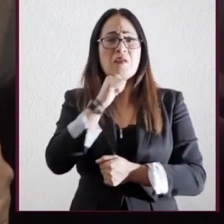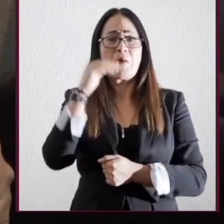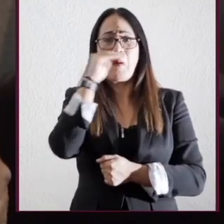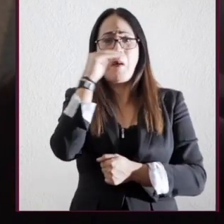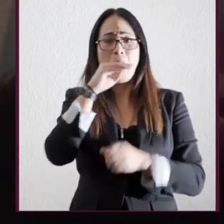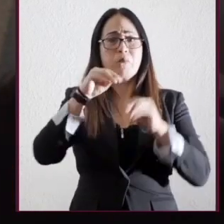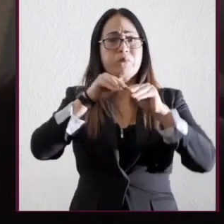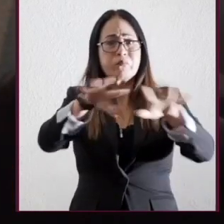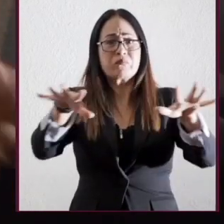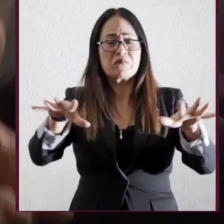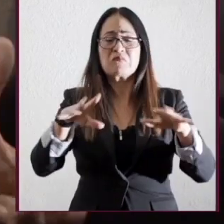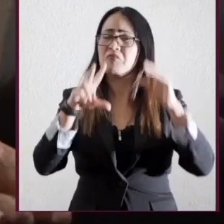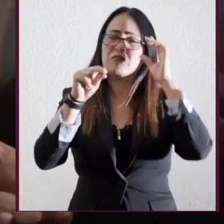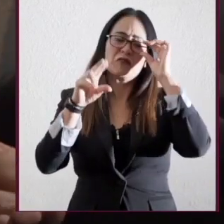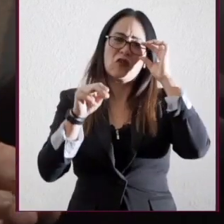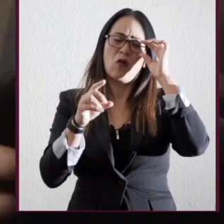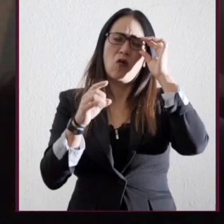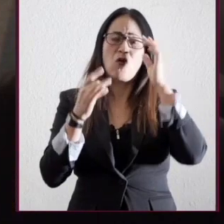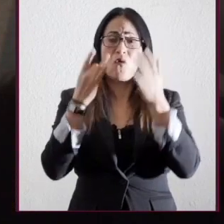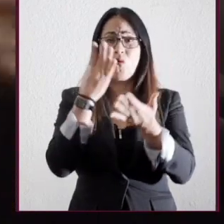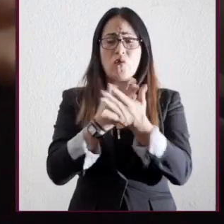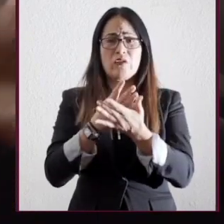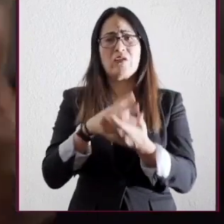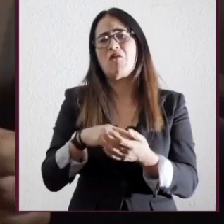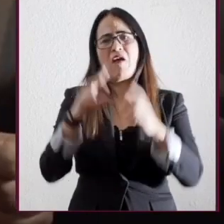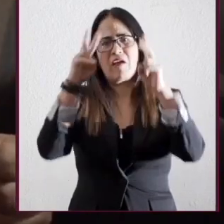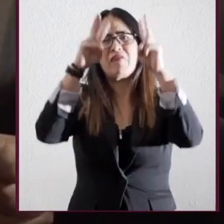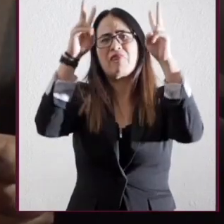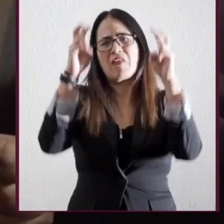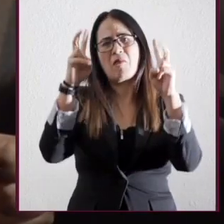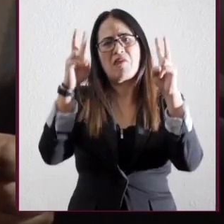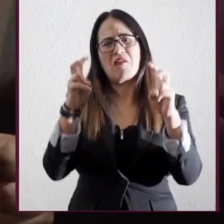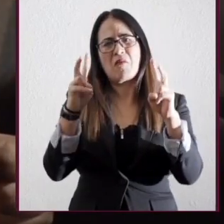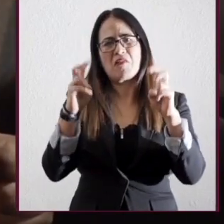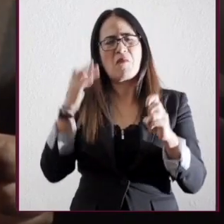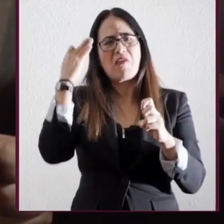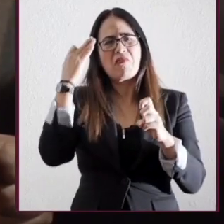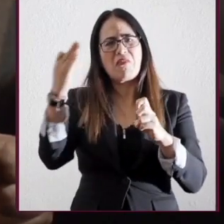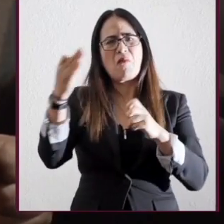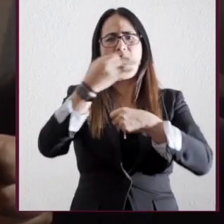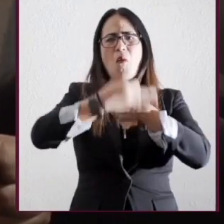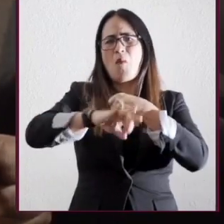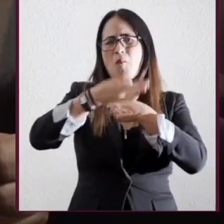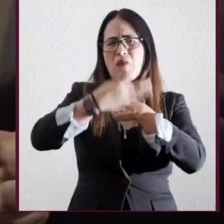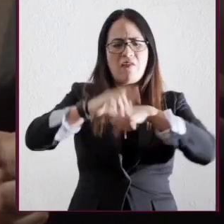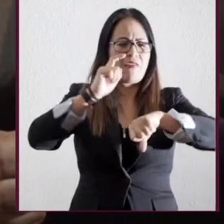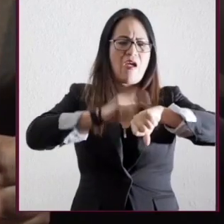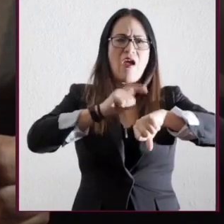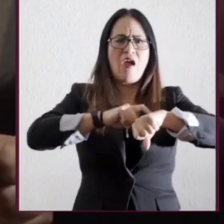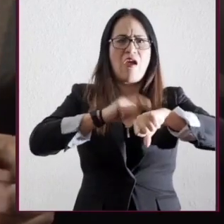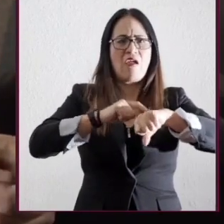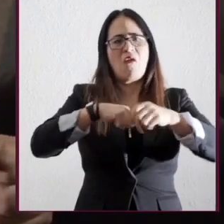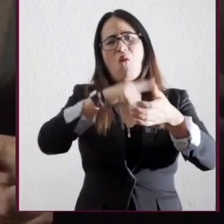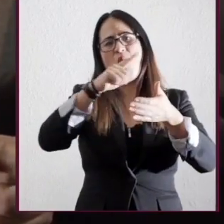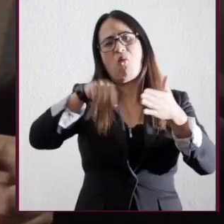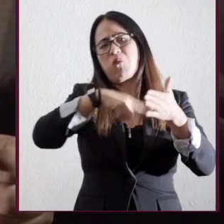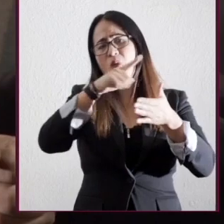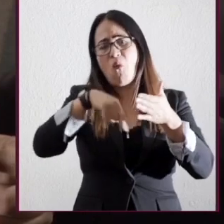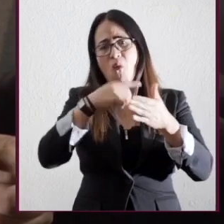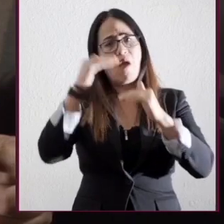todo el tiempo. Las plataformas lo que hacen es lanzar una parrilla de contenidos y simplemente poner horarios para que